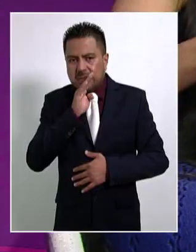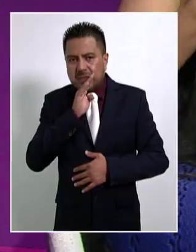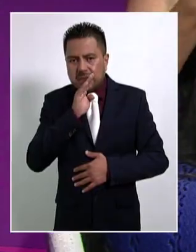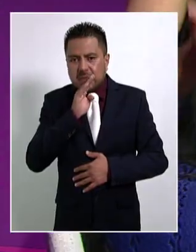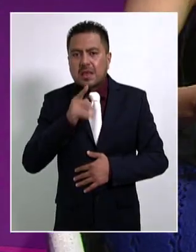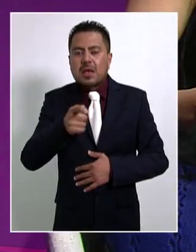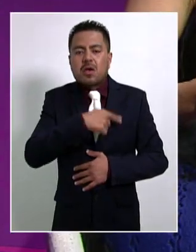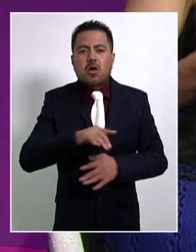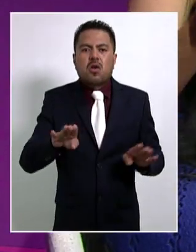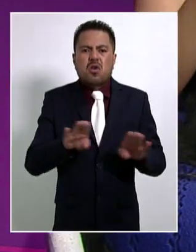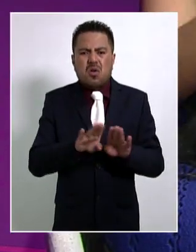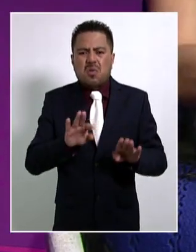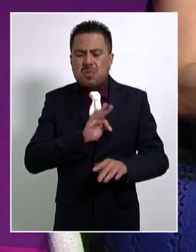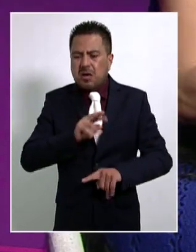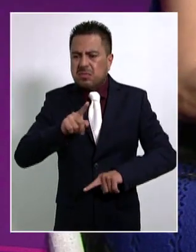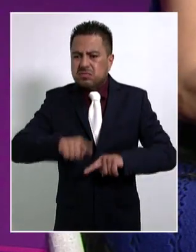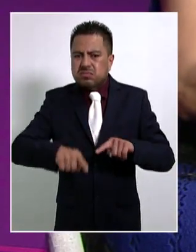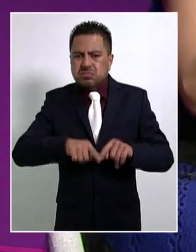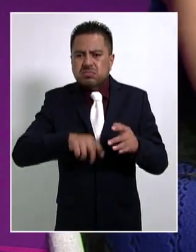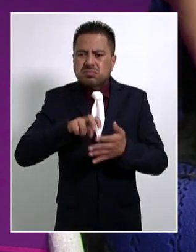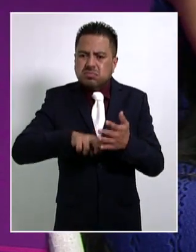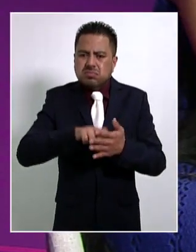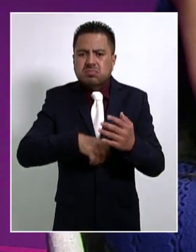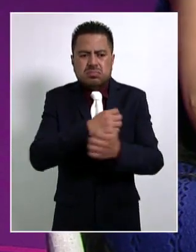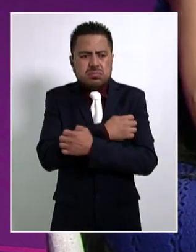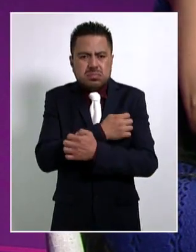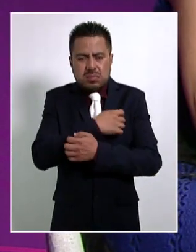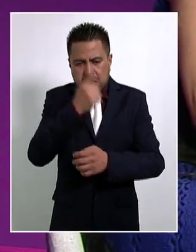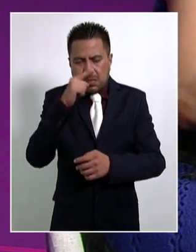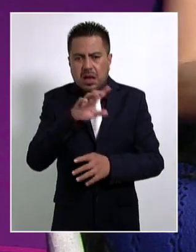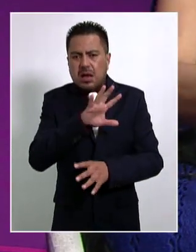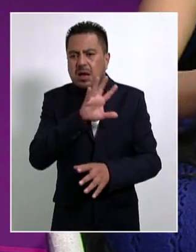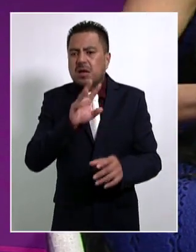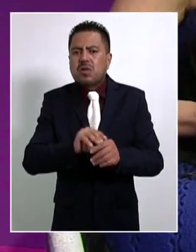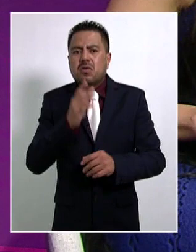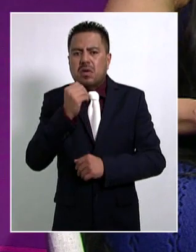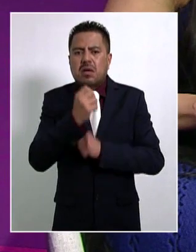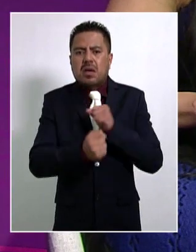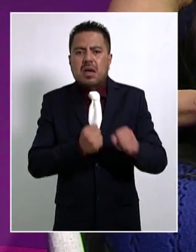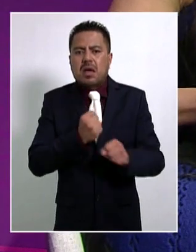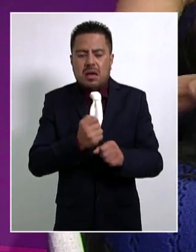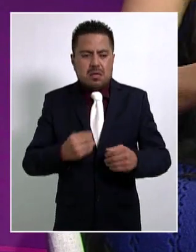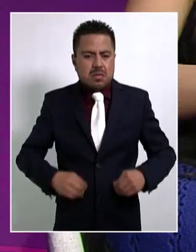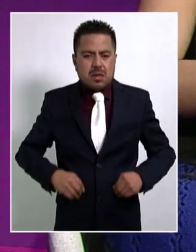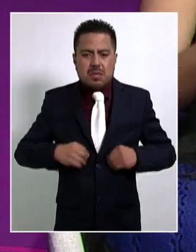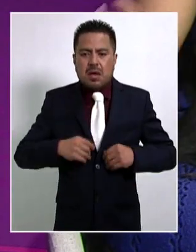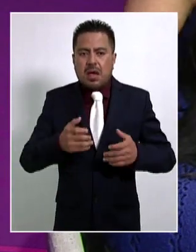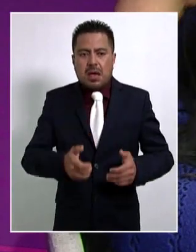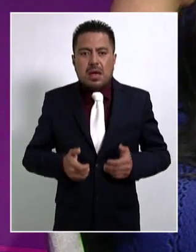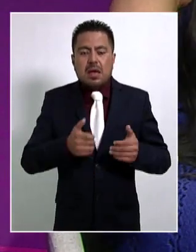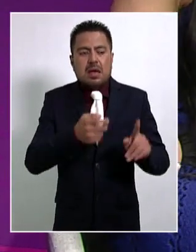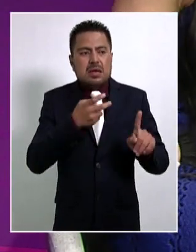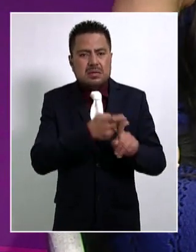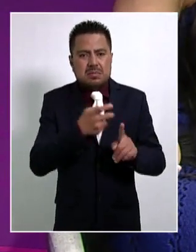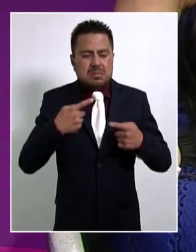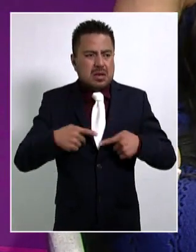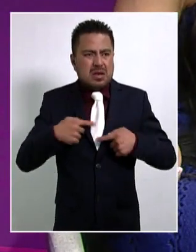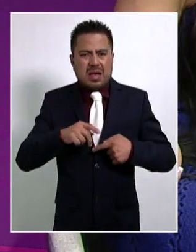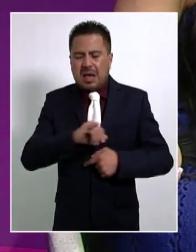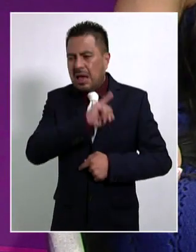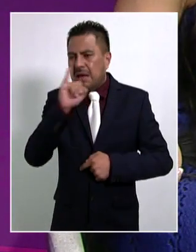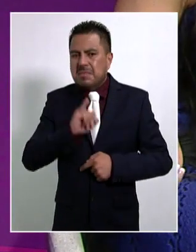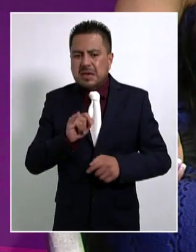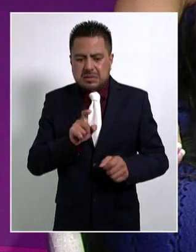embargo, ¿cómo se va a reinsertar a una persona que desde los 9 años vivió en la calle? Esa persona nunca ha estado insertada